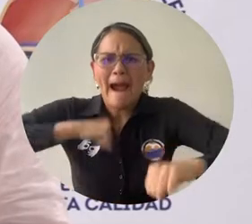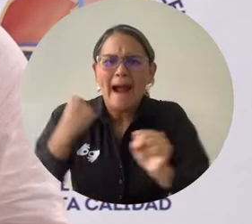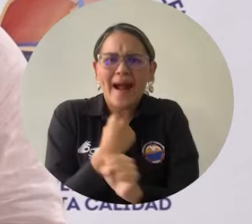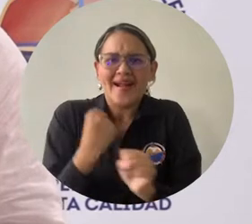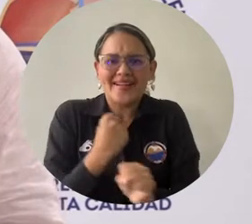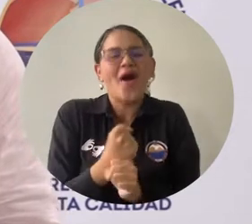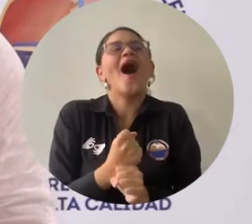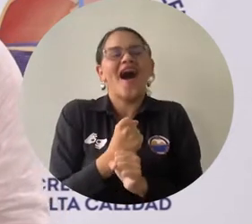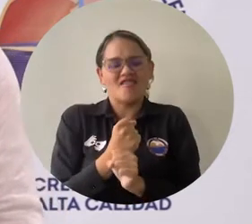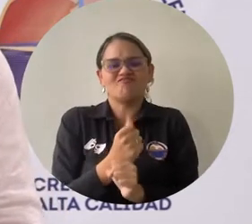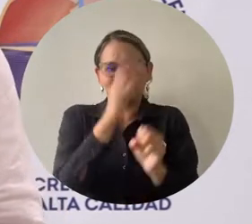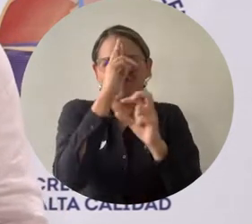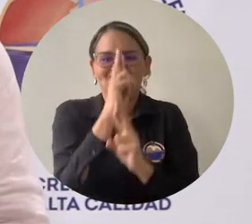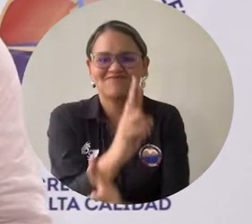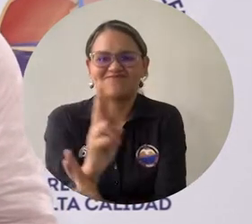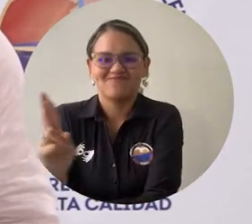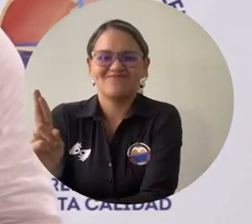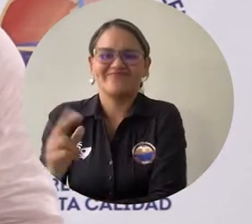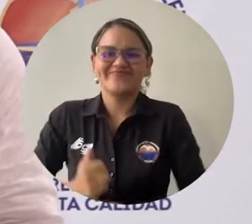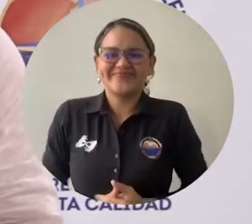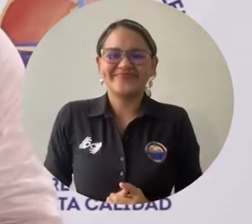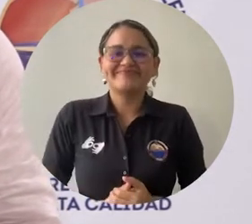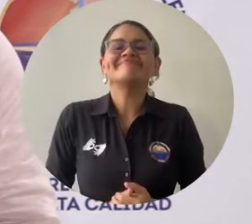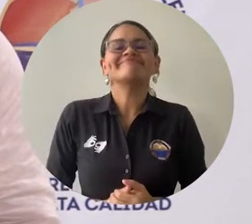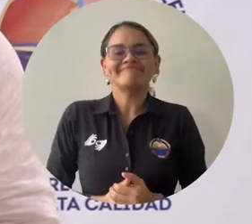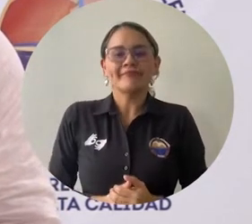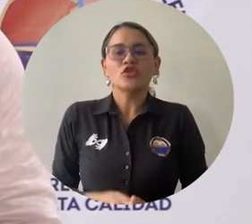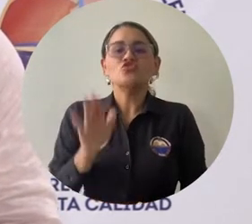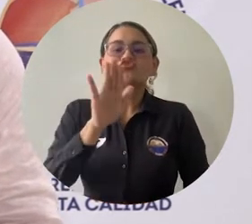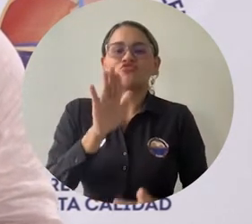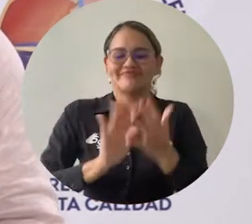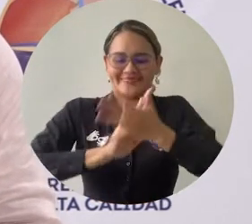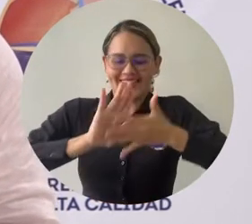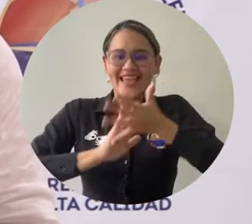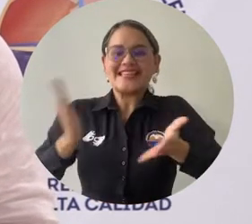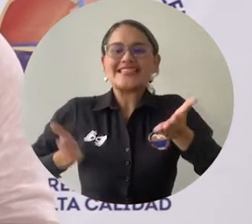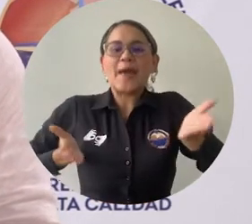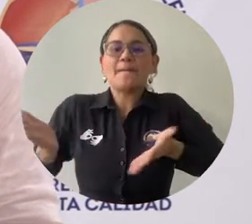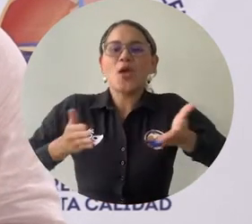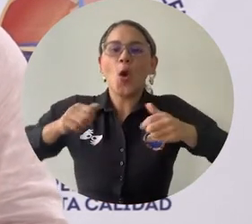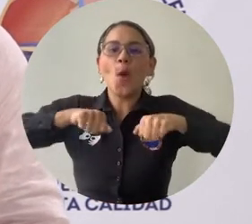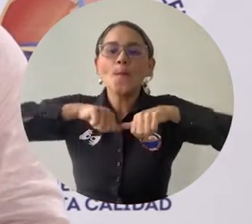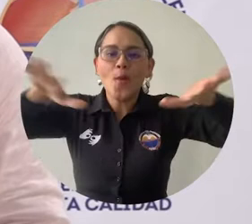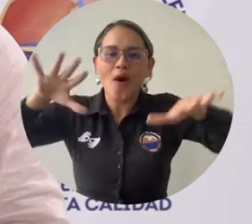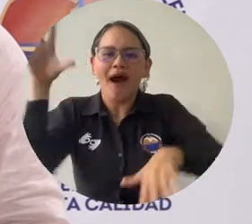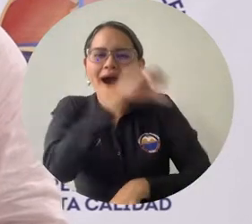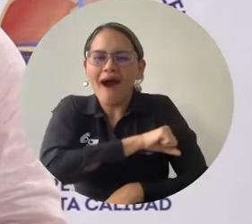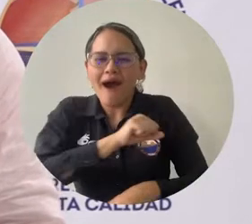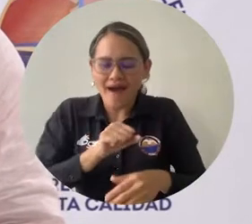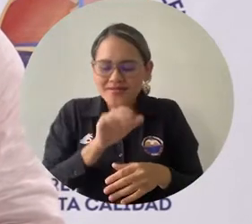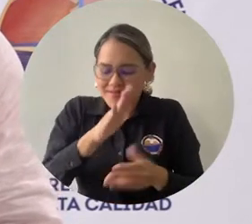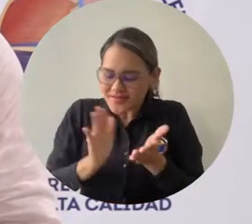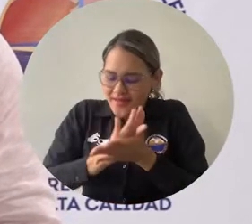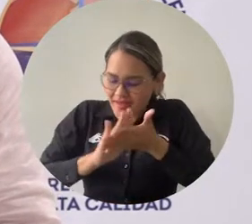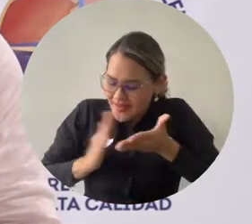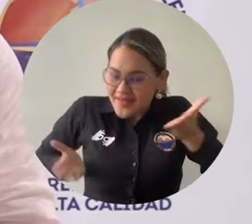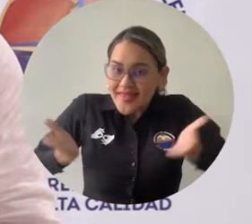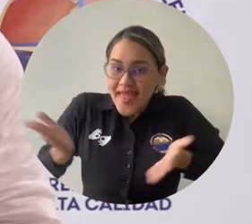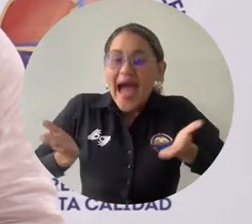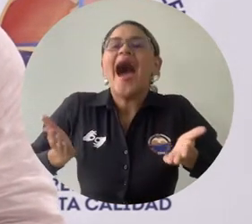del servidor público, es una labor de servicio, como su nombre lo indica, son 10 años